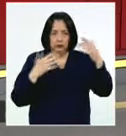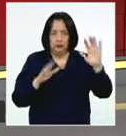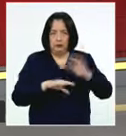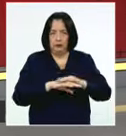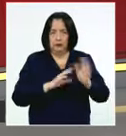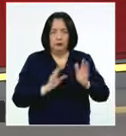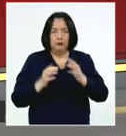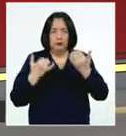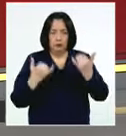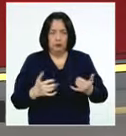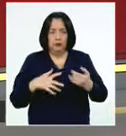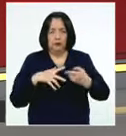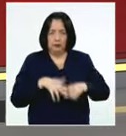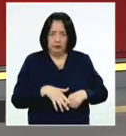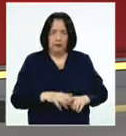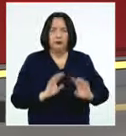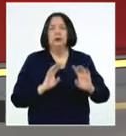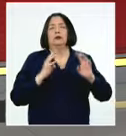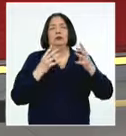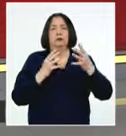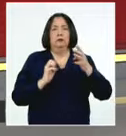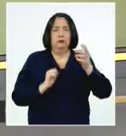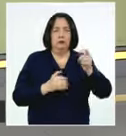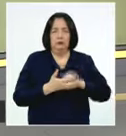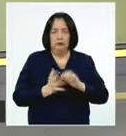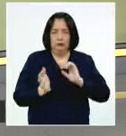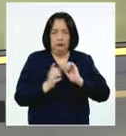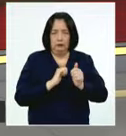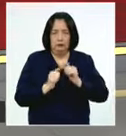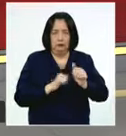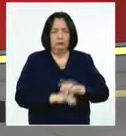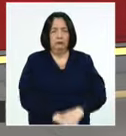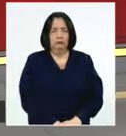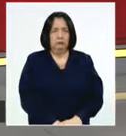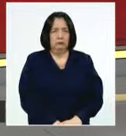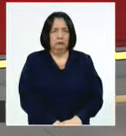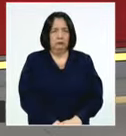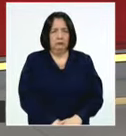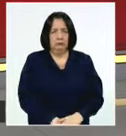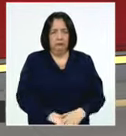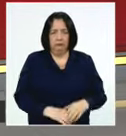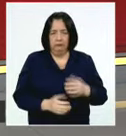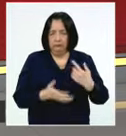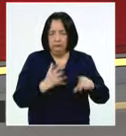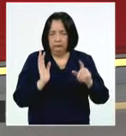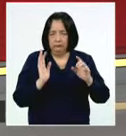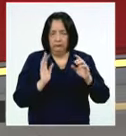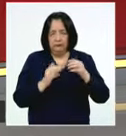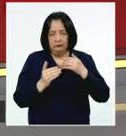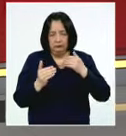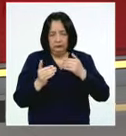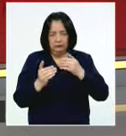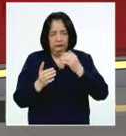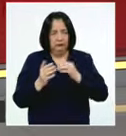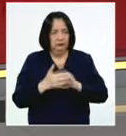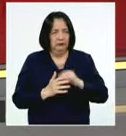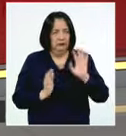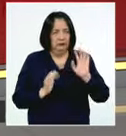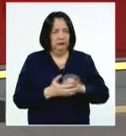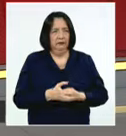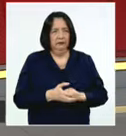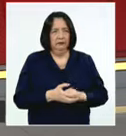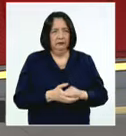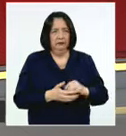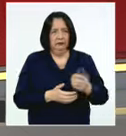programados. Hoy arrancan los cuartos de final de esta competición. Etapa de definiciones ya. Ya es un mata-mata.